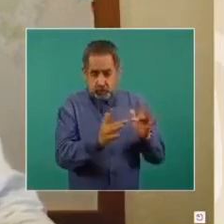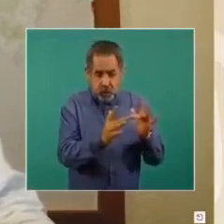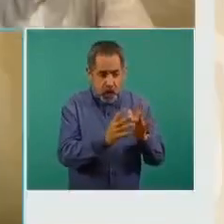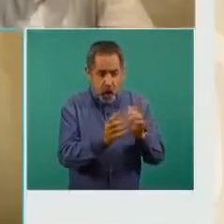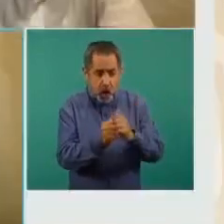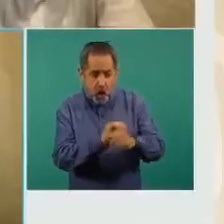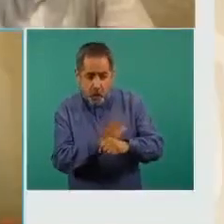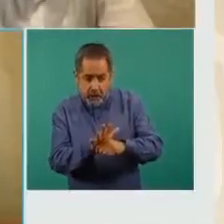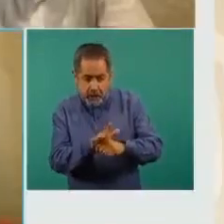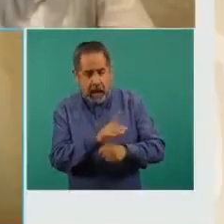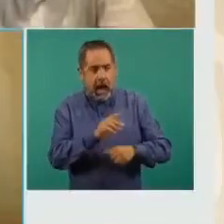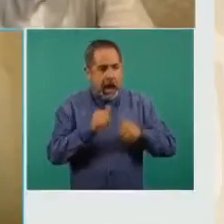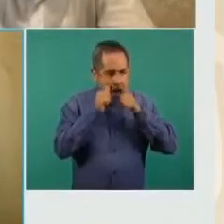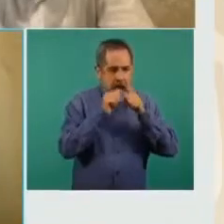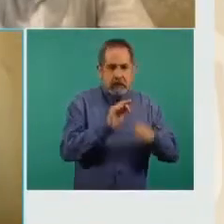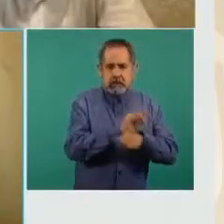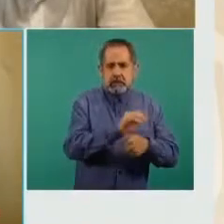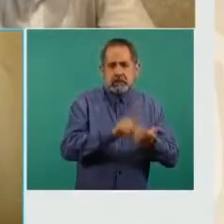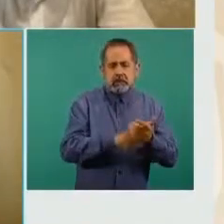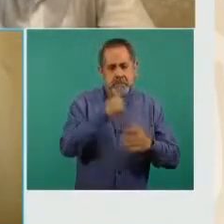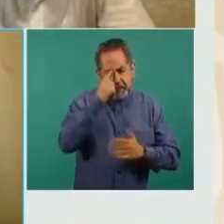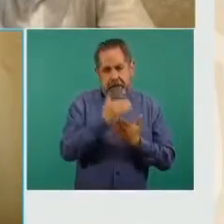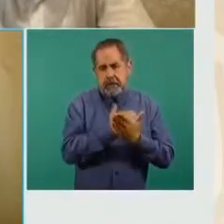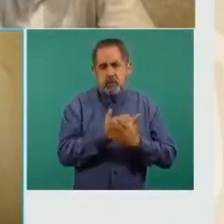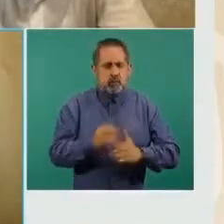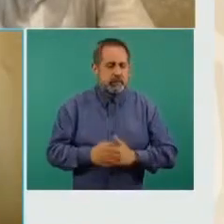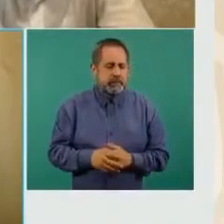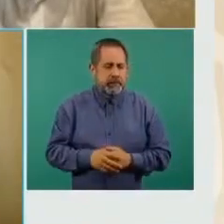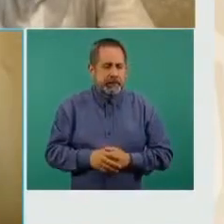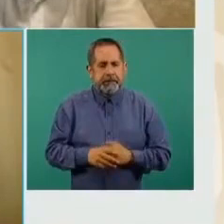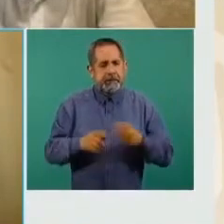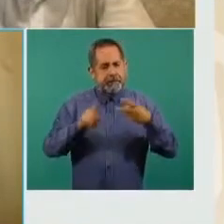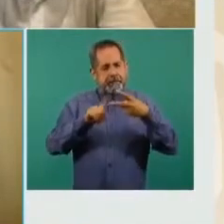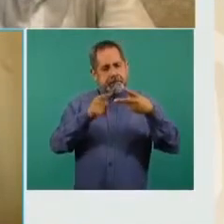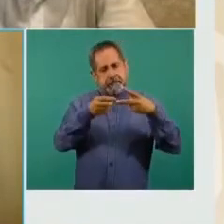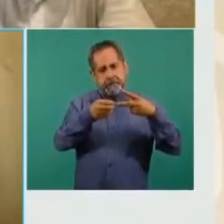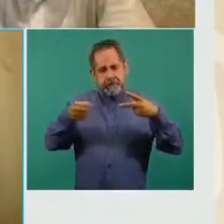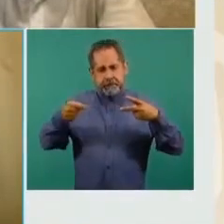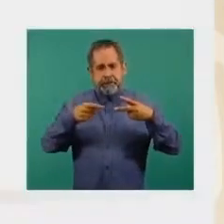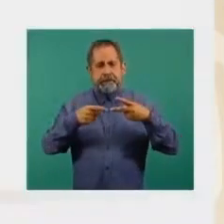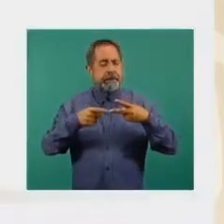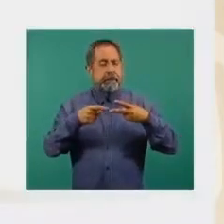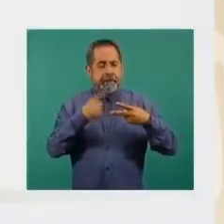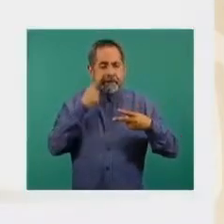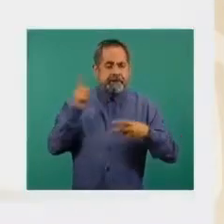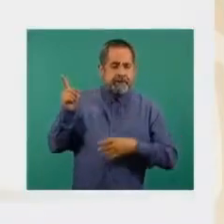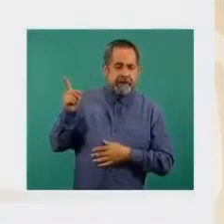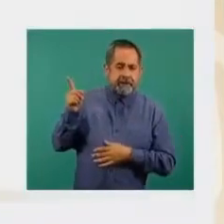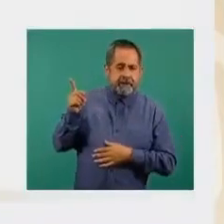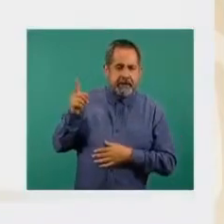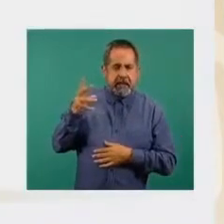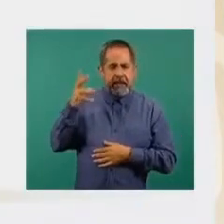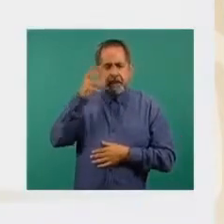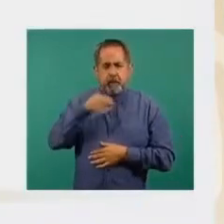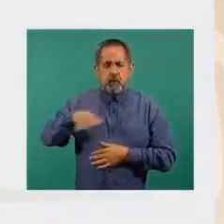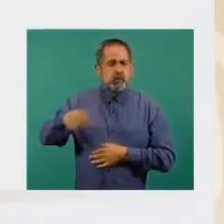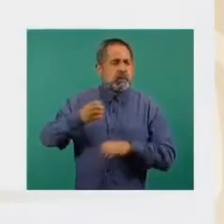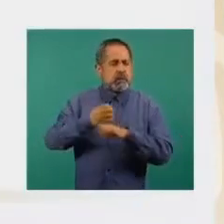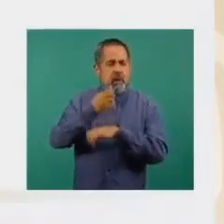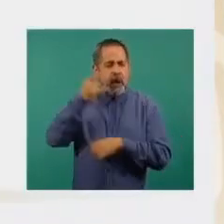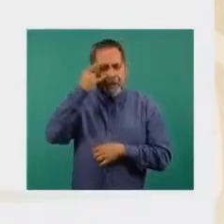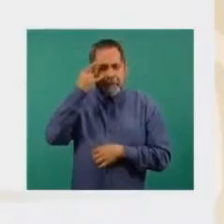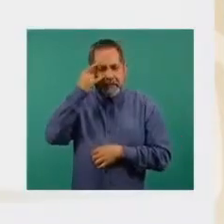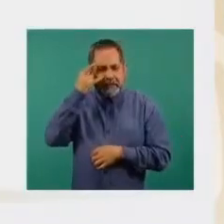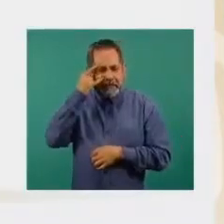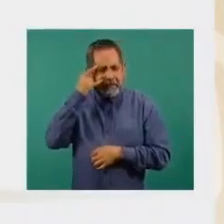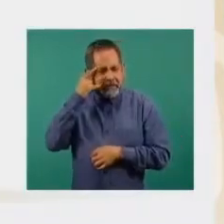de COVID, de riesgo de exposición a COVID. En el segundo componente vemos lo que ocurre aquí en el hermoso estado de Campeche. Se